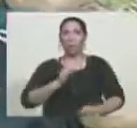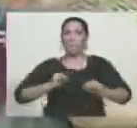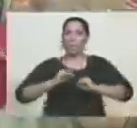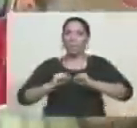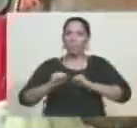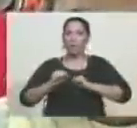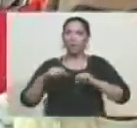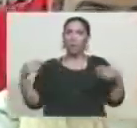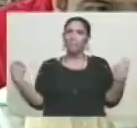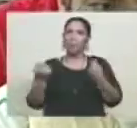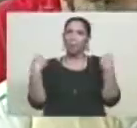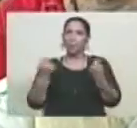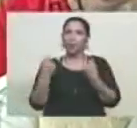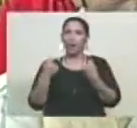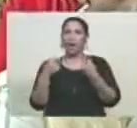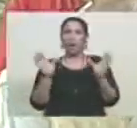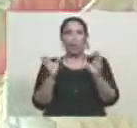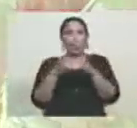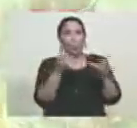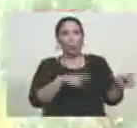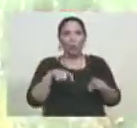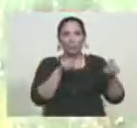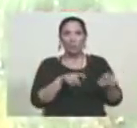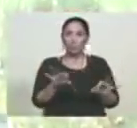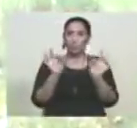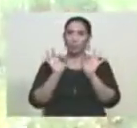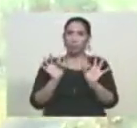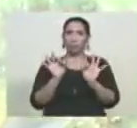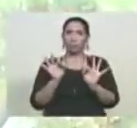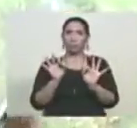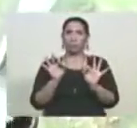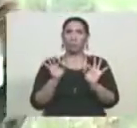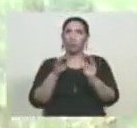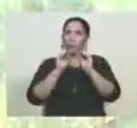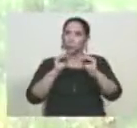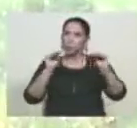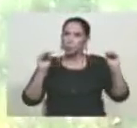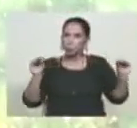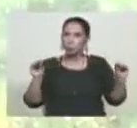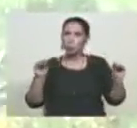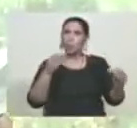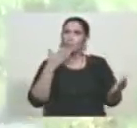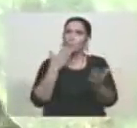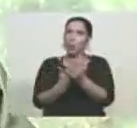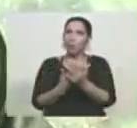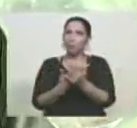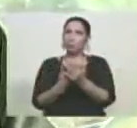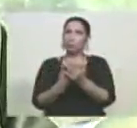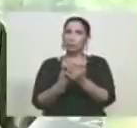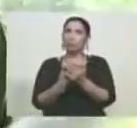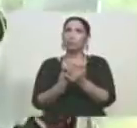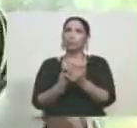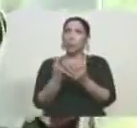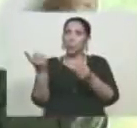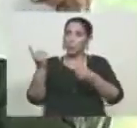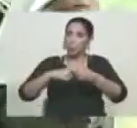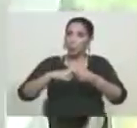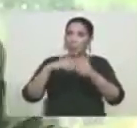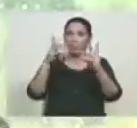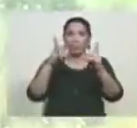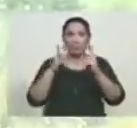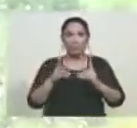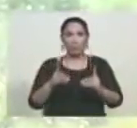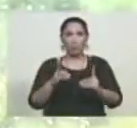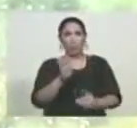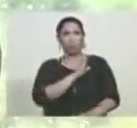movimientos populares y el sector campesino específicamente solicita estar involucrado cuando se tomen decisiones de